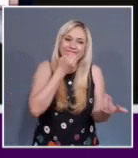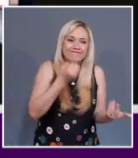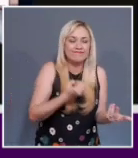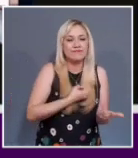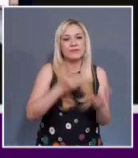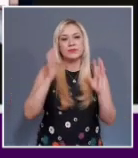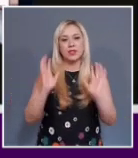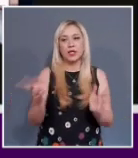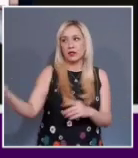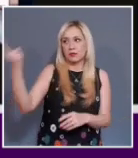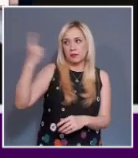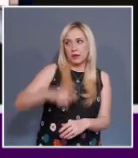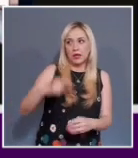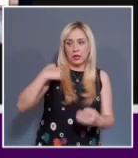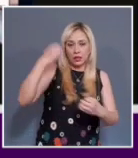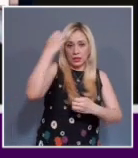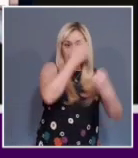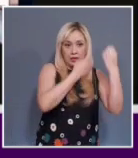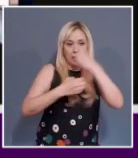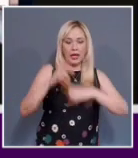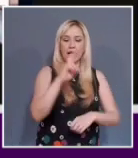revisión RRD